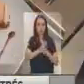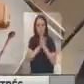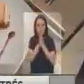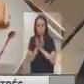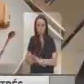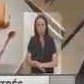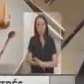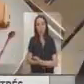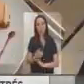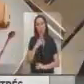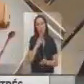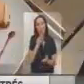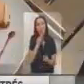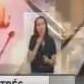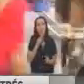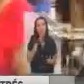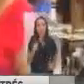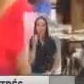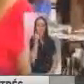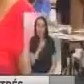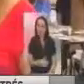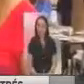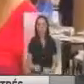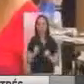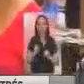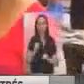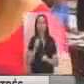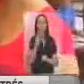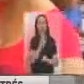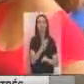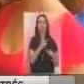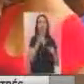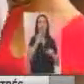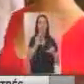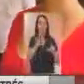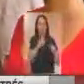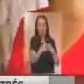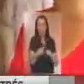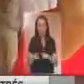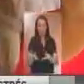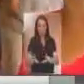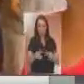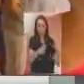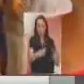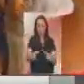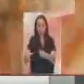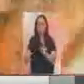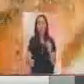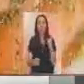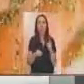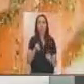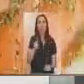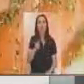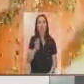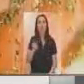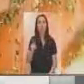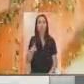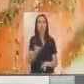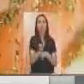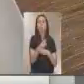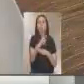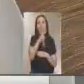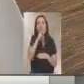eso que nos hace agua a la boca. Aquí tenemos dos de siete platos. Bueno, el primero es una musbush, es un